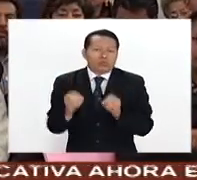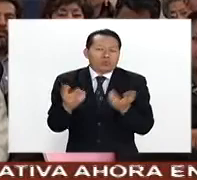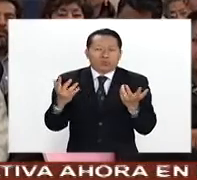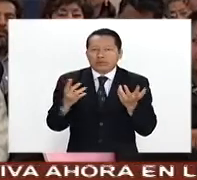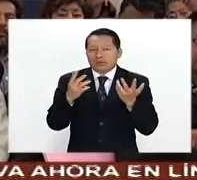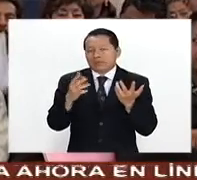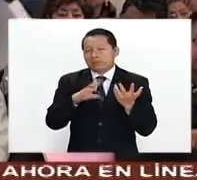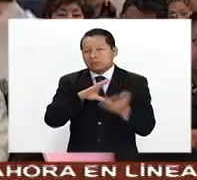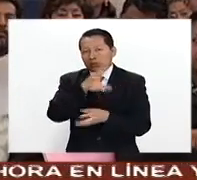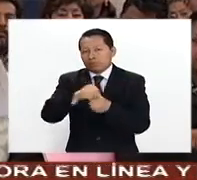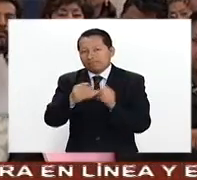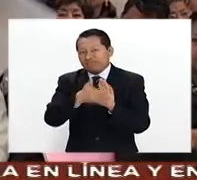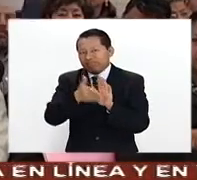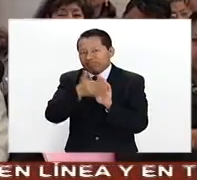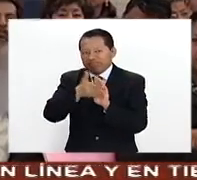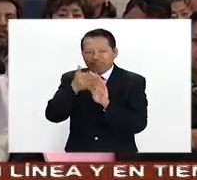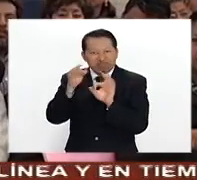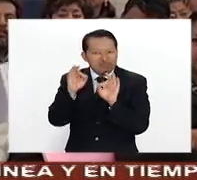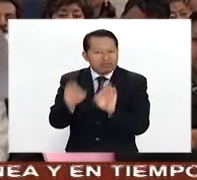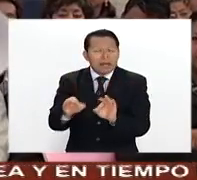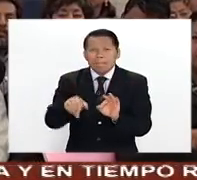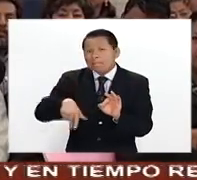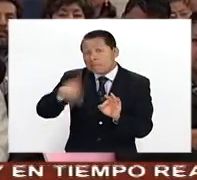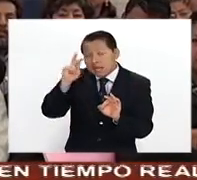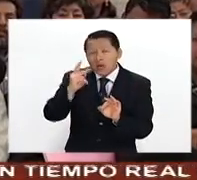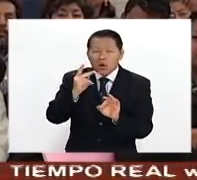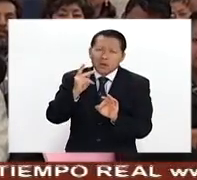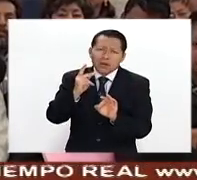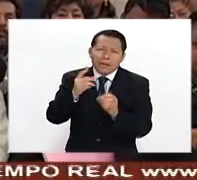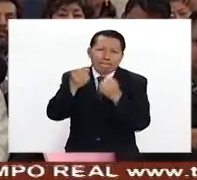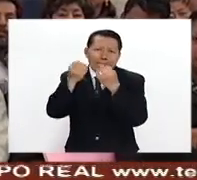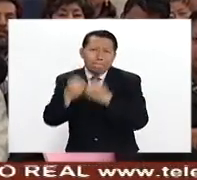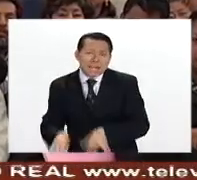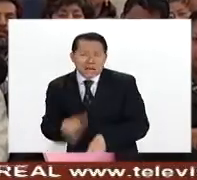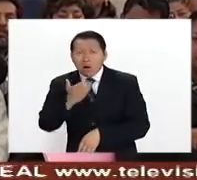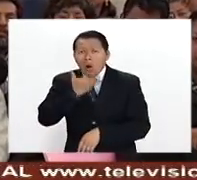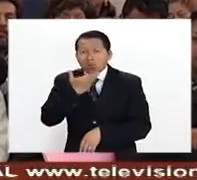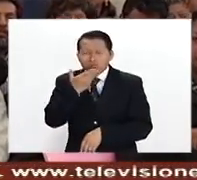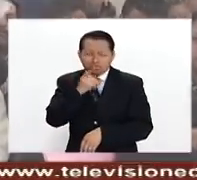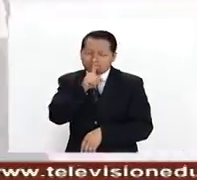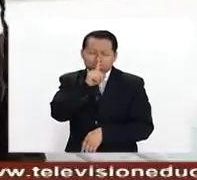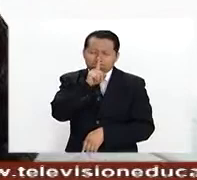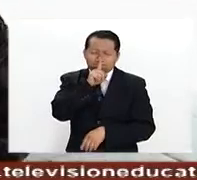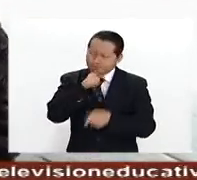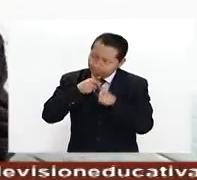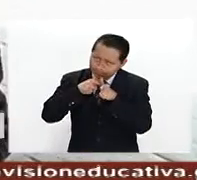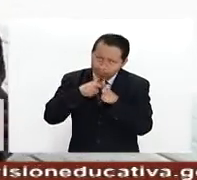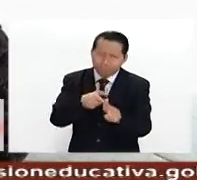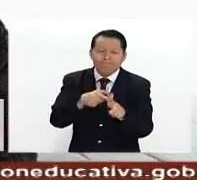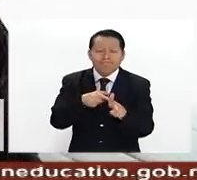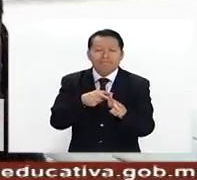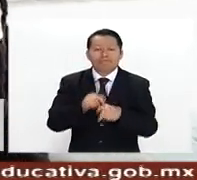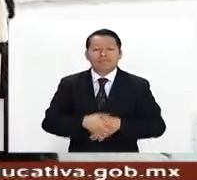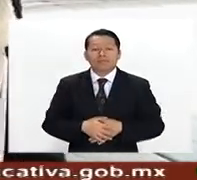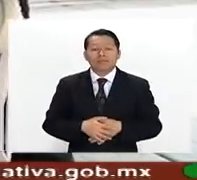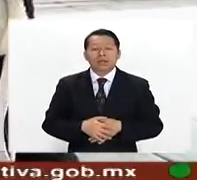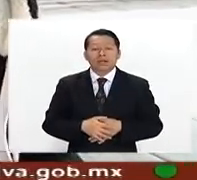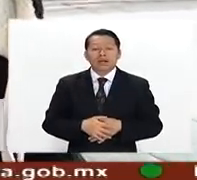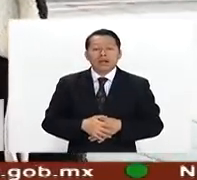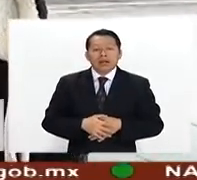infraestructura, pero definitivamente esta tradición no la vamos a perder, va a continuar. Pues se siente uno